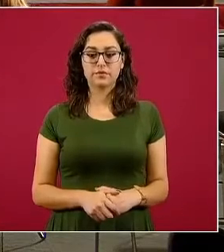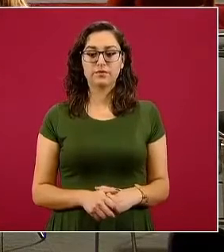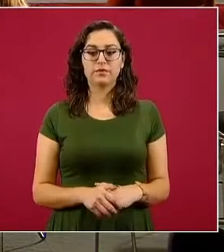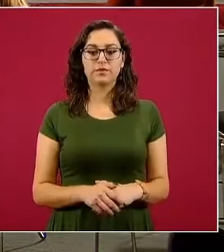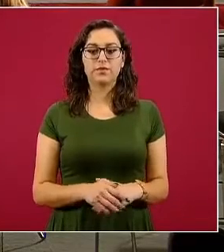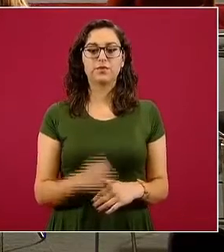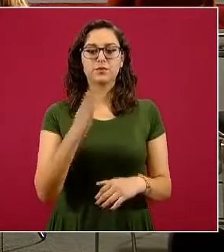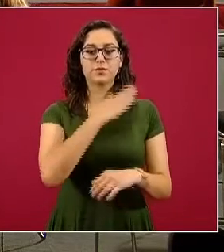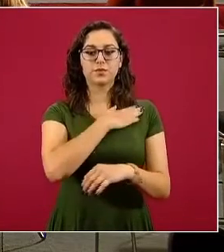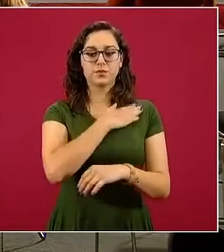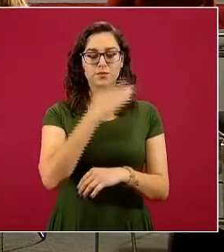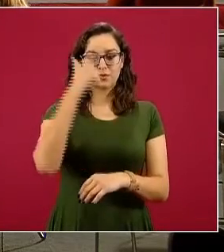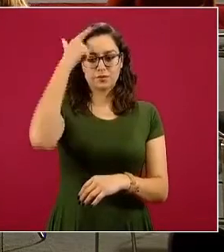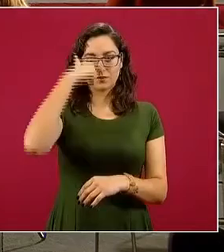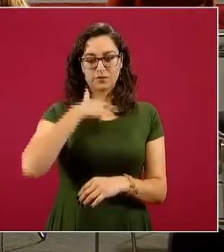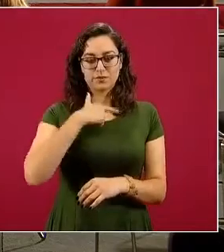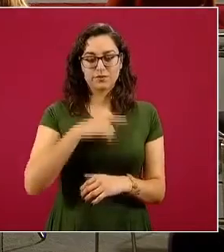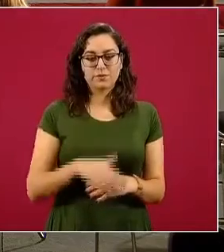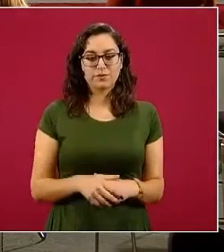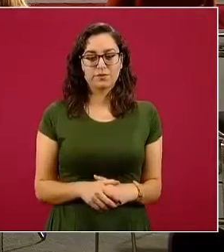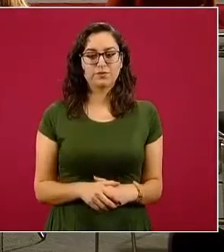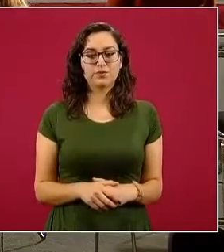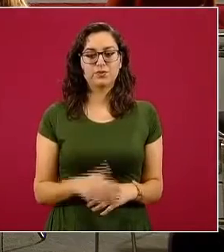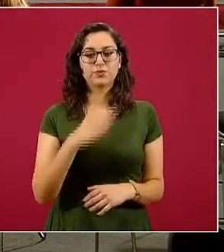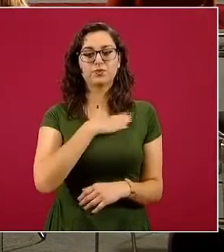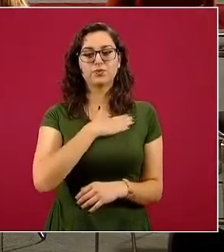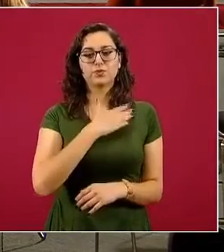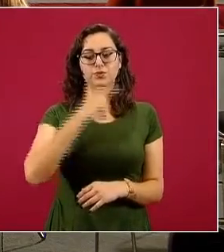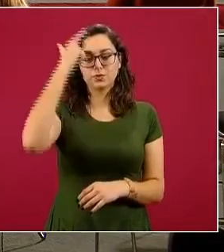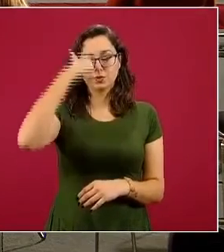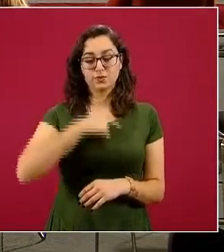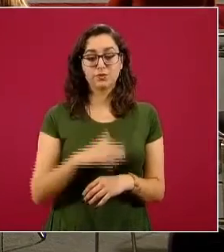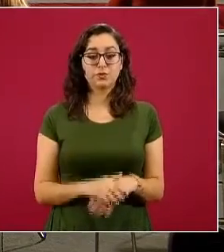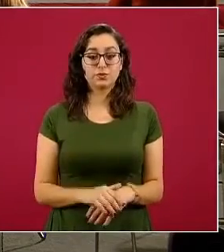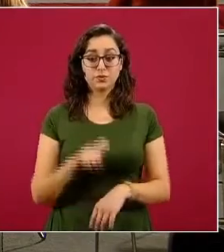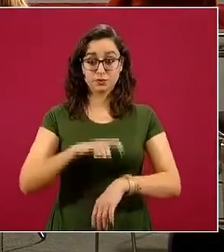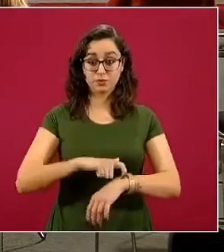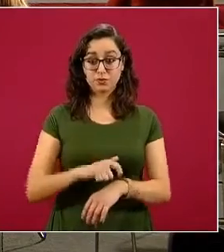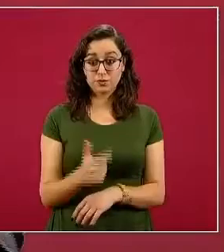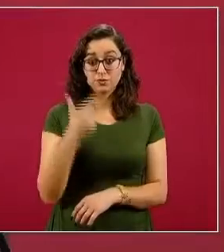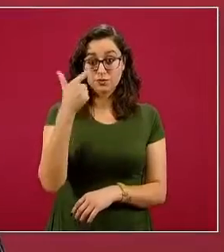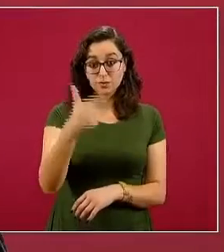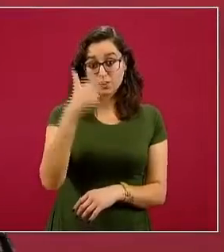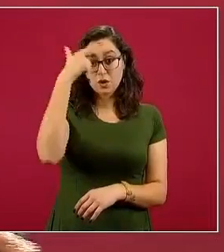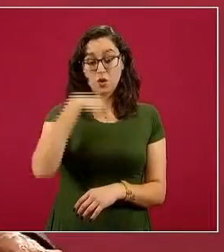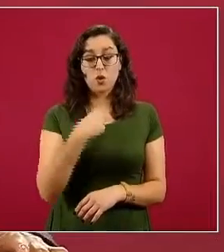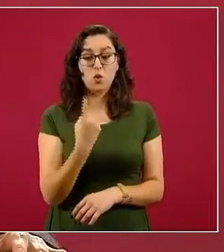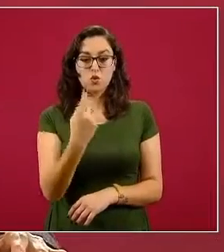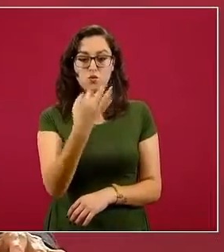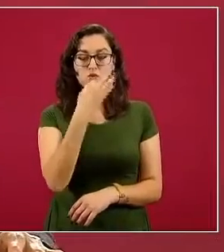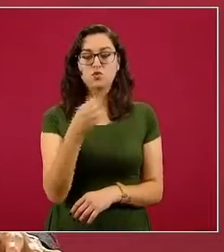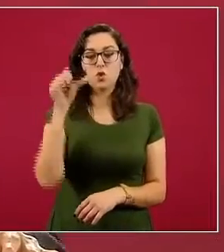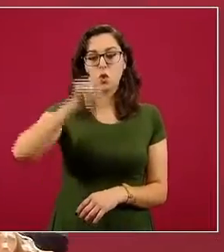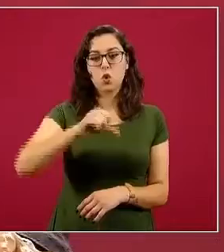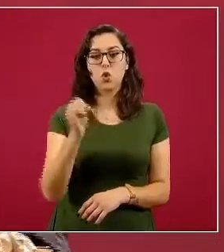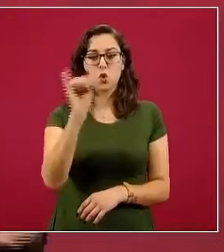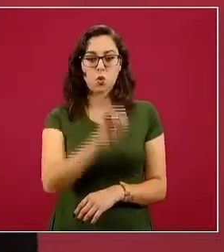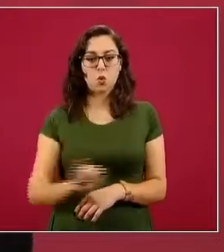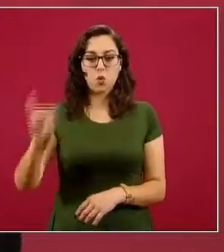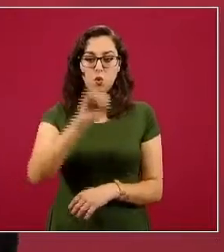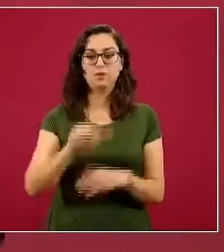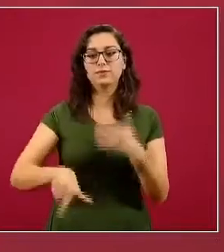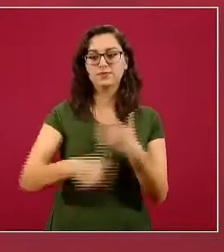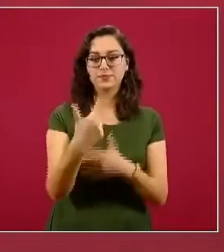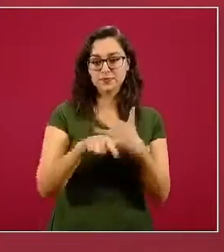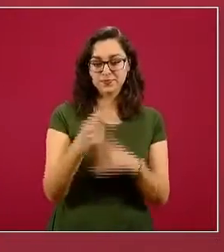Muy buenas noches. Buenas noches. Son las 19:01 del jueves 12 de